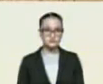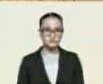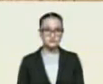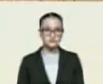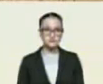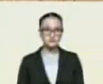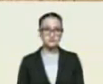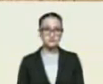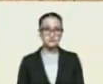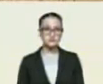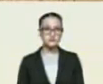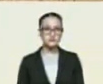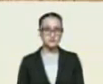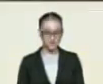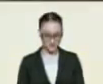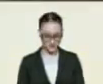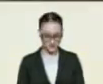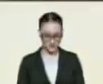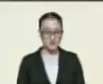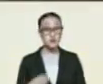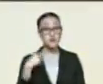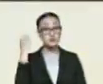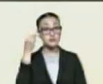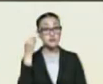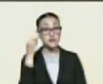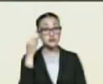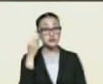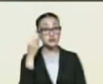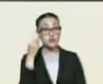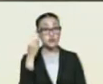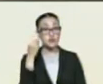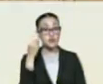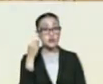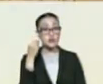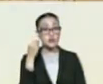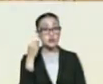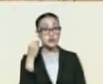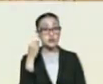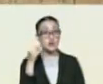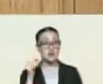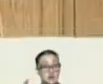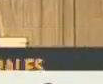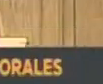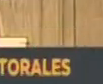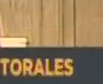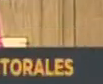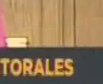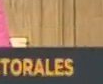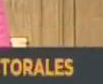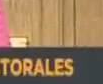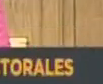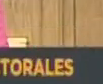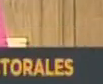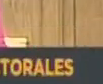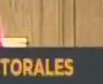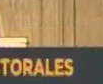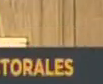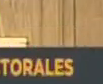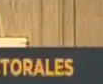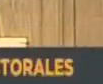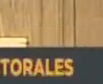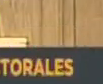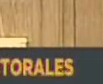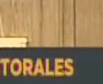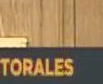Quiero hacer algunas consideraciones más allá de estos aspectos técnicos que quería compartir